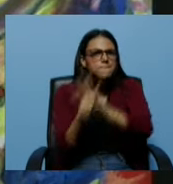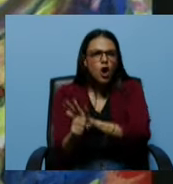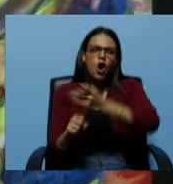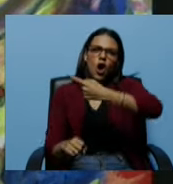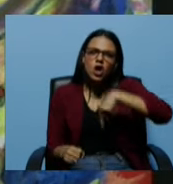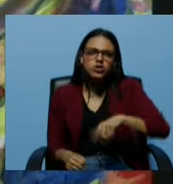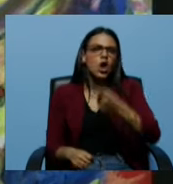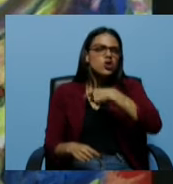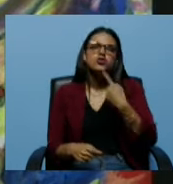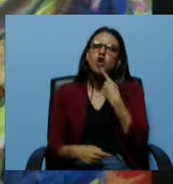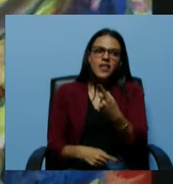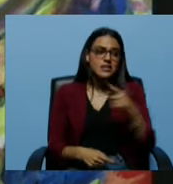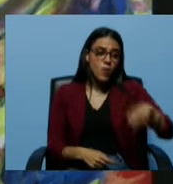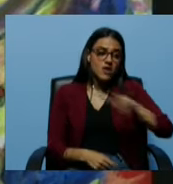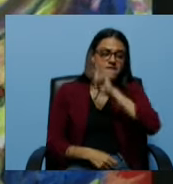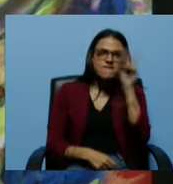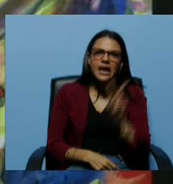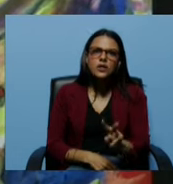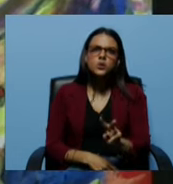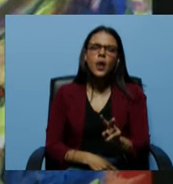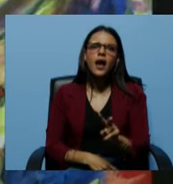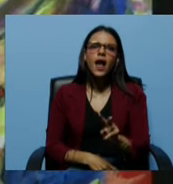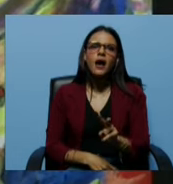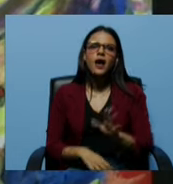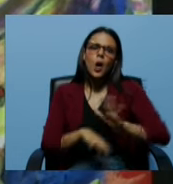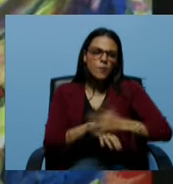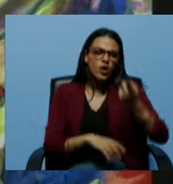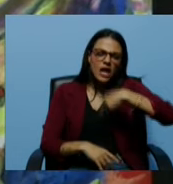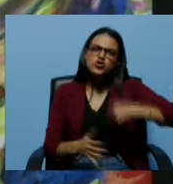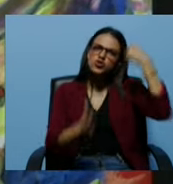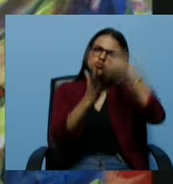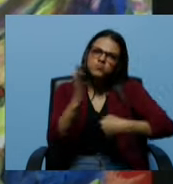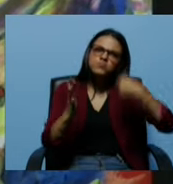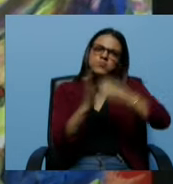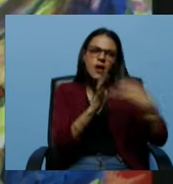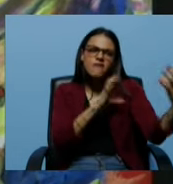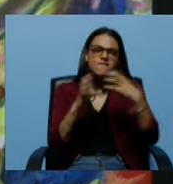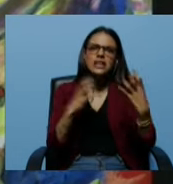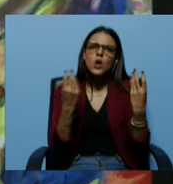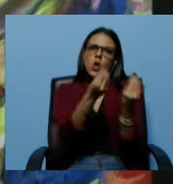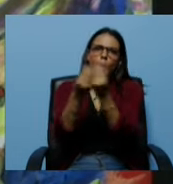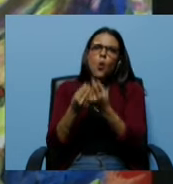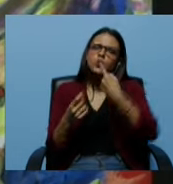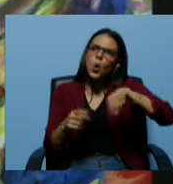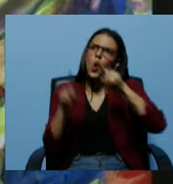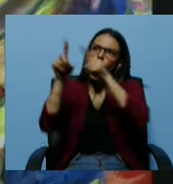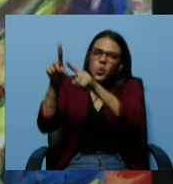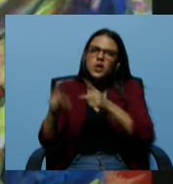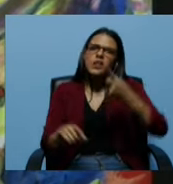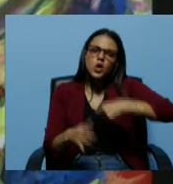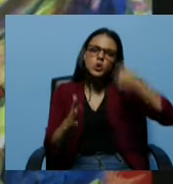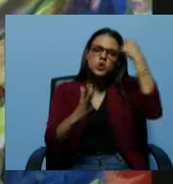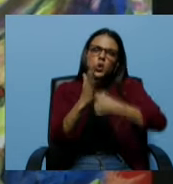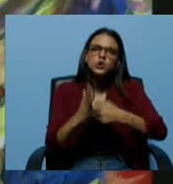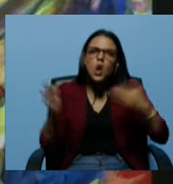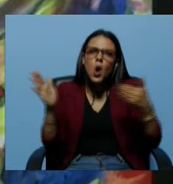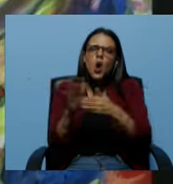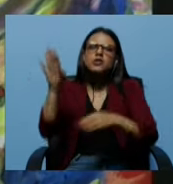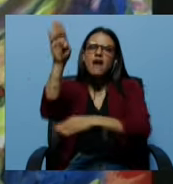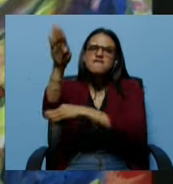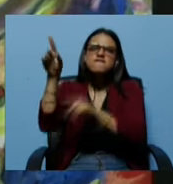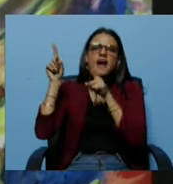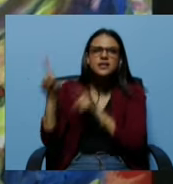Y decimos desde Venezuela, porque estamos dando esa batalla junto a todos ustedes también, la lucha es contra el